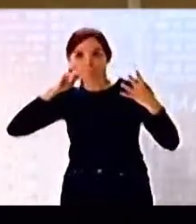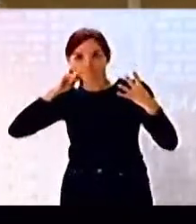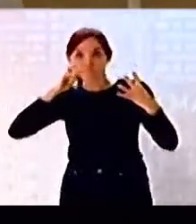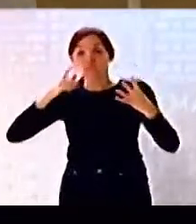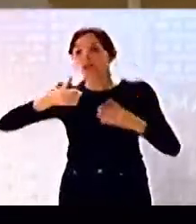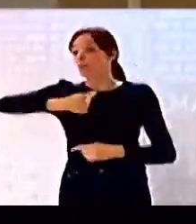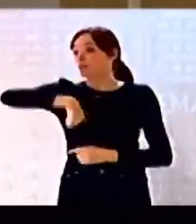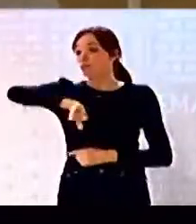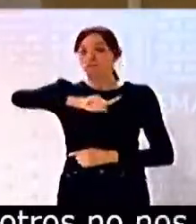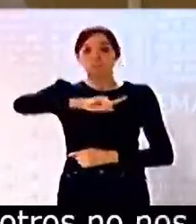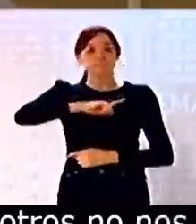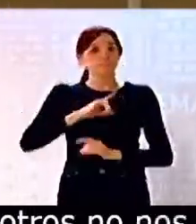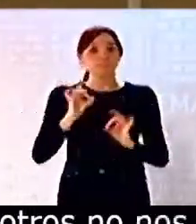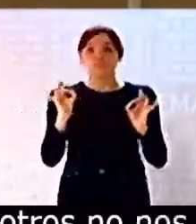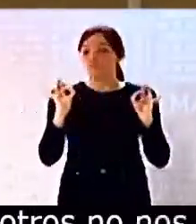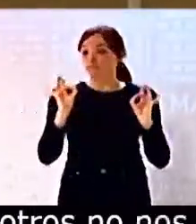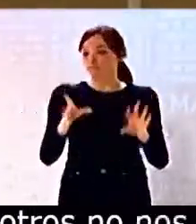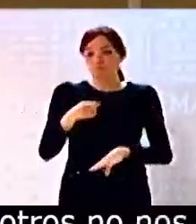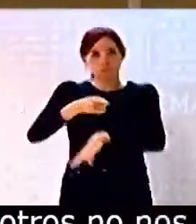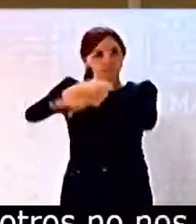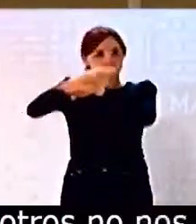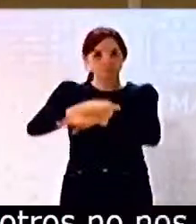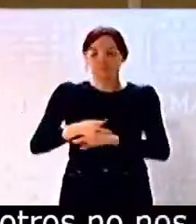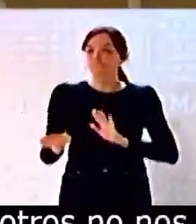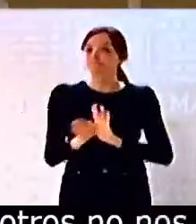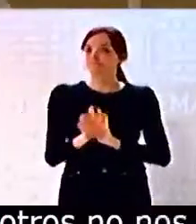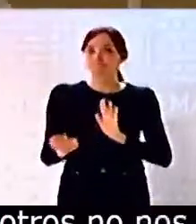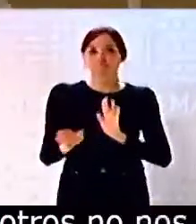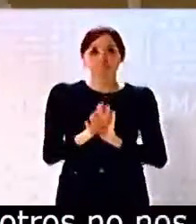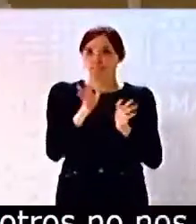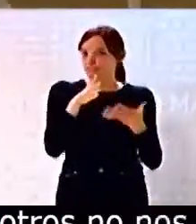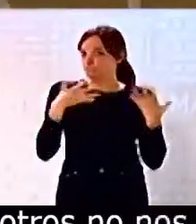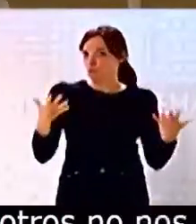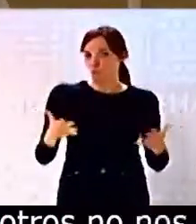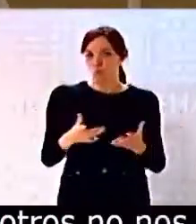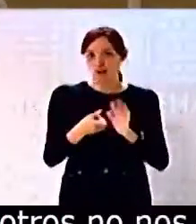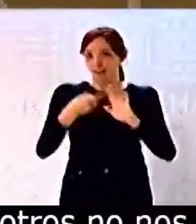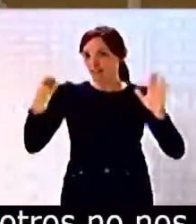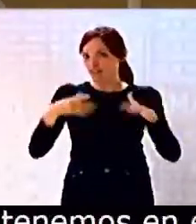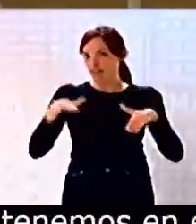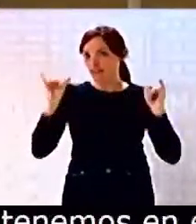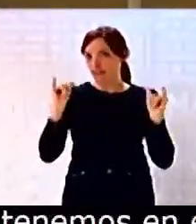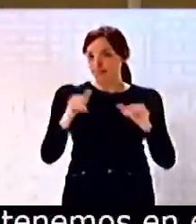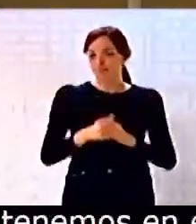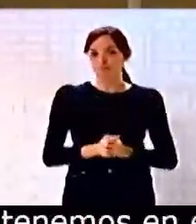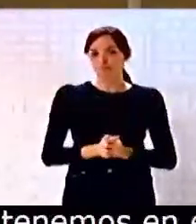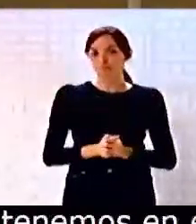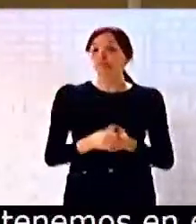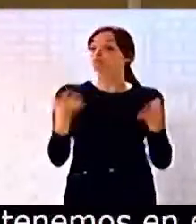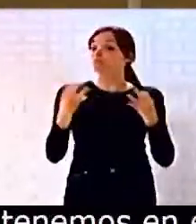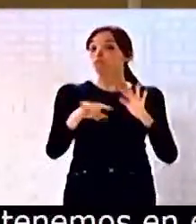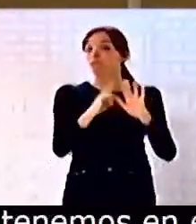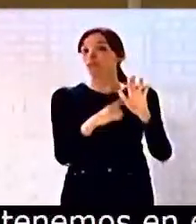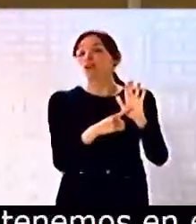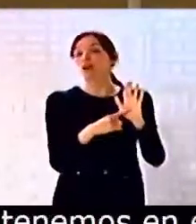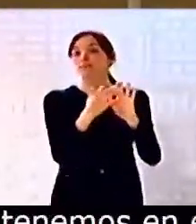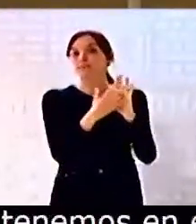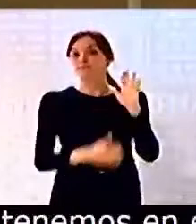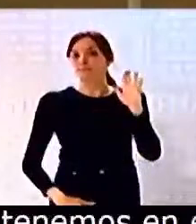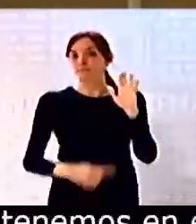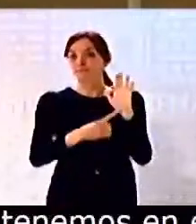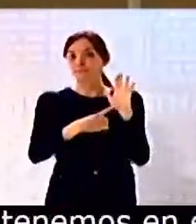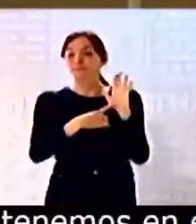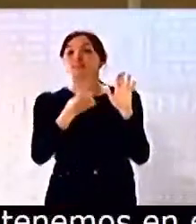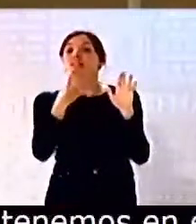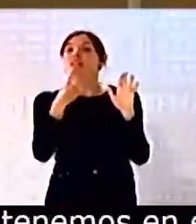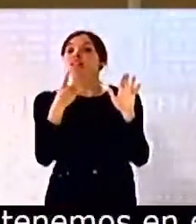mover del uso obligatorio de la mascarilla que tenemos en este momento. ¿Qué es lo que ocurre en la ley? En la ley de nueva